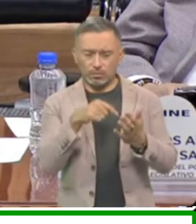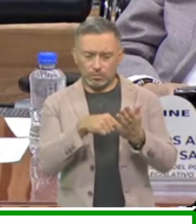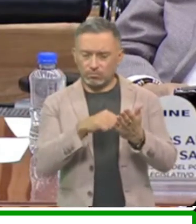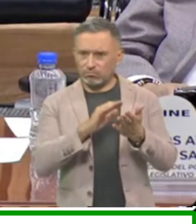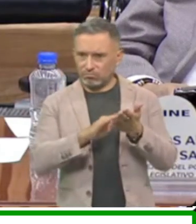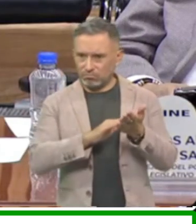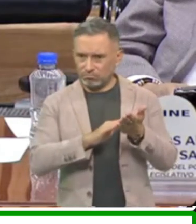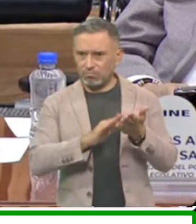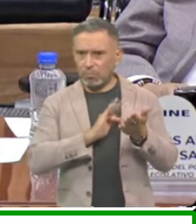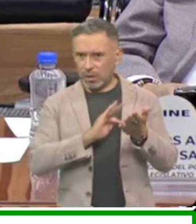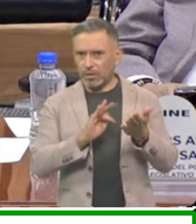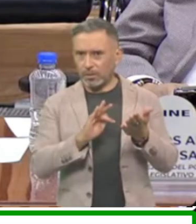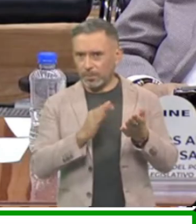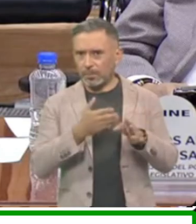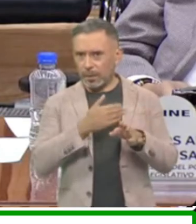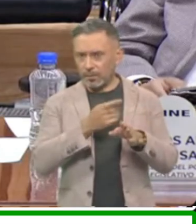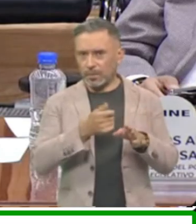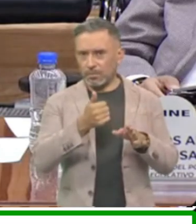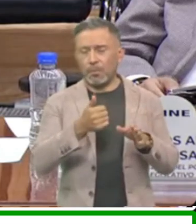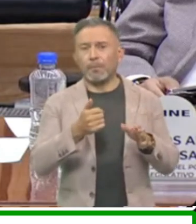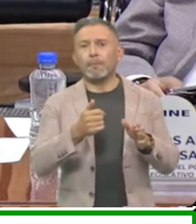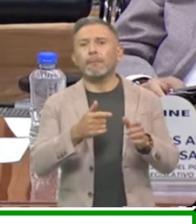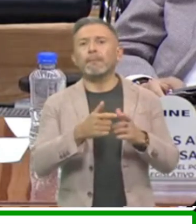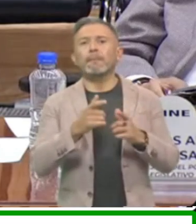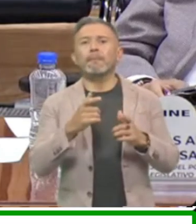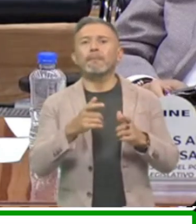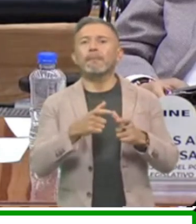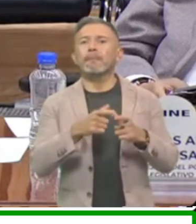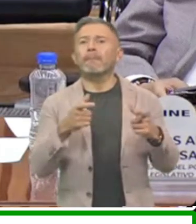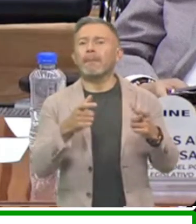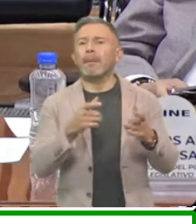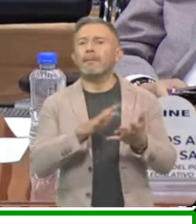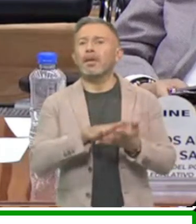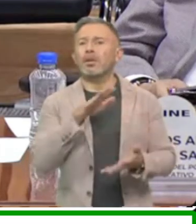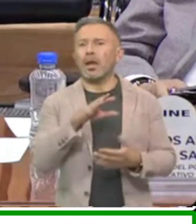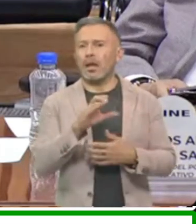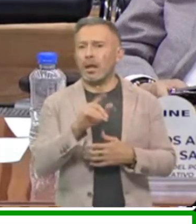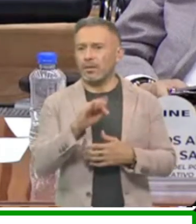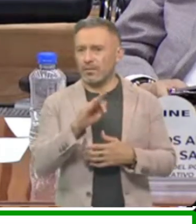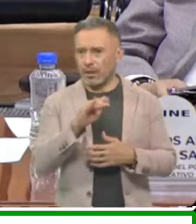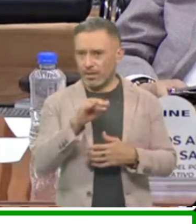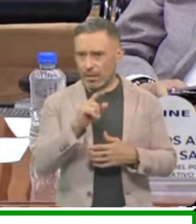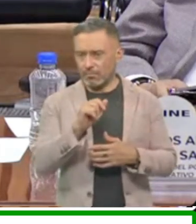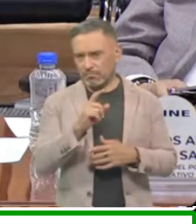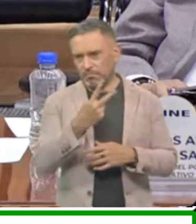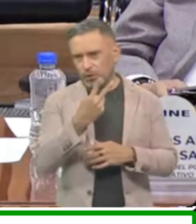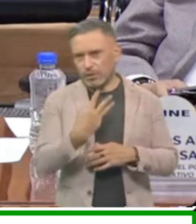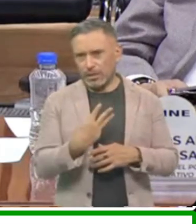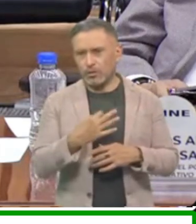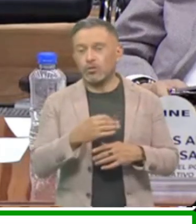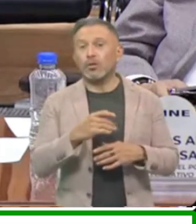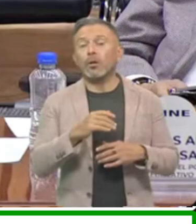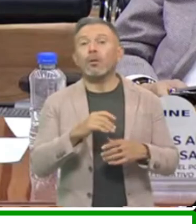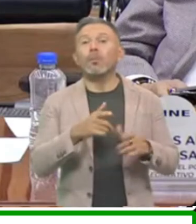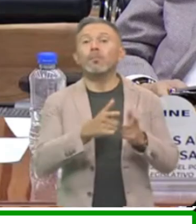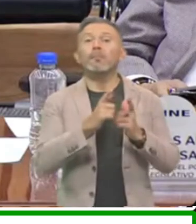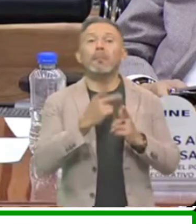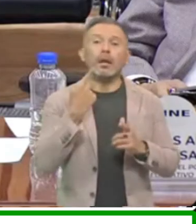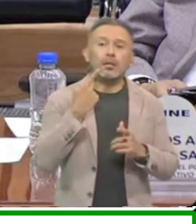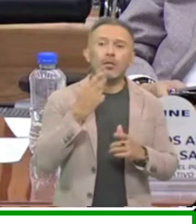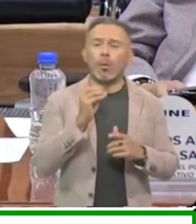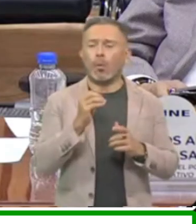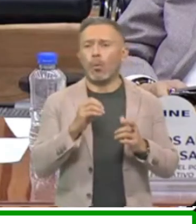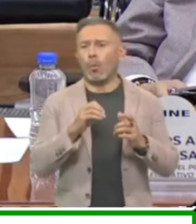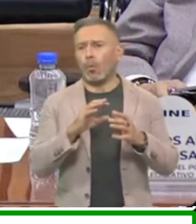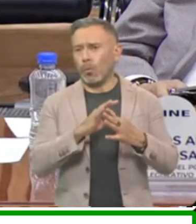de conformar de origen una mayoría calificada o como partido o como coalición. O